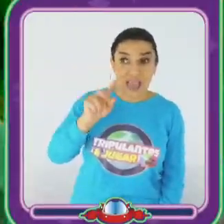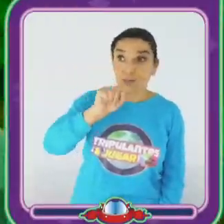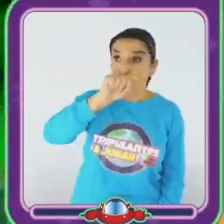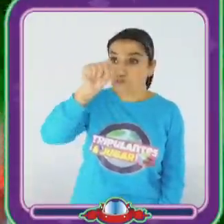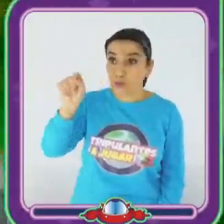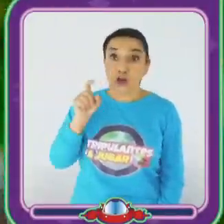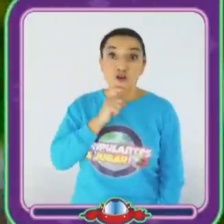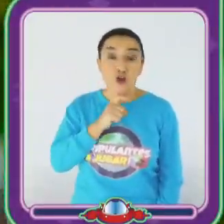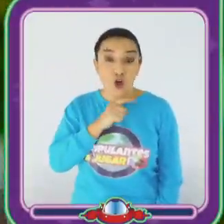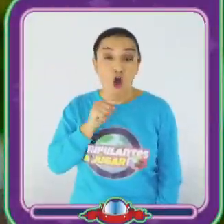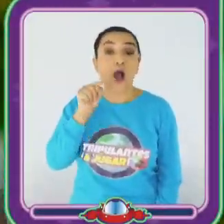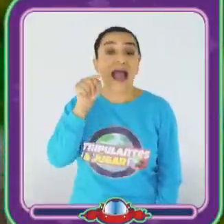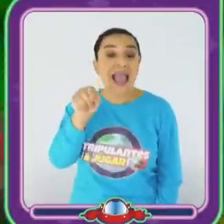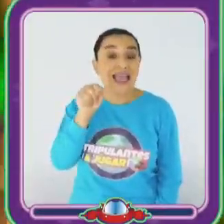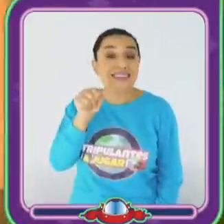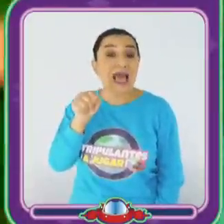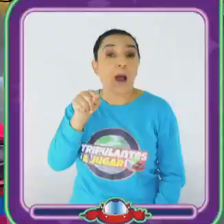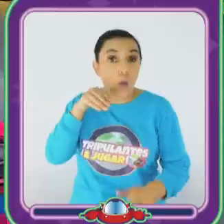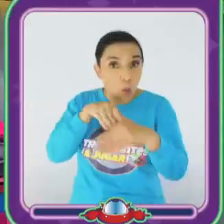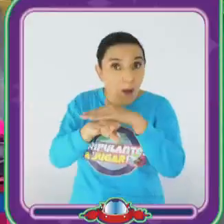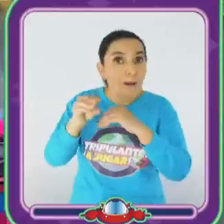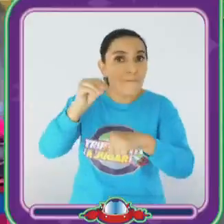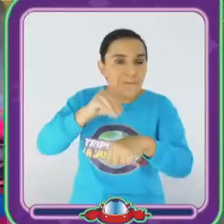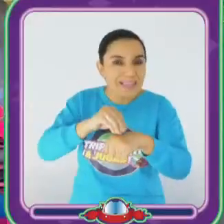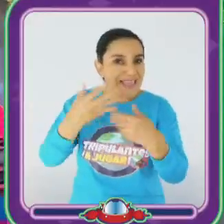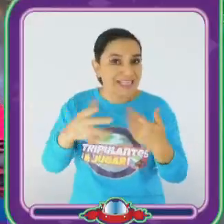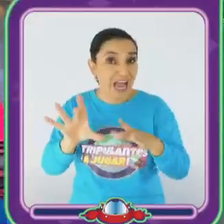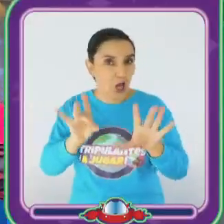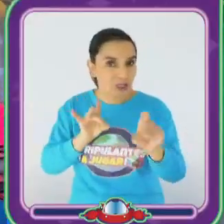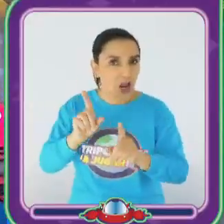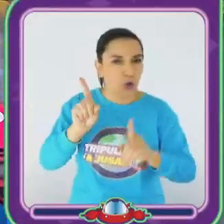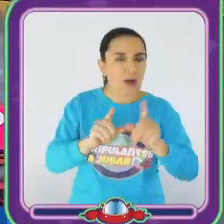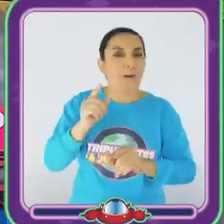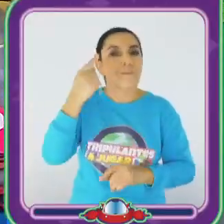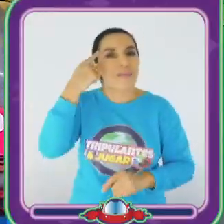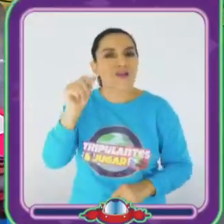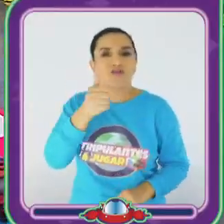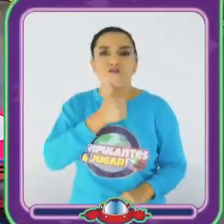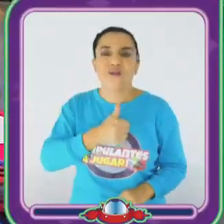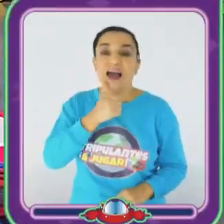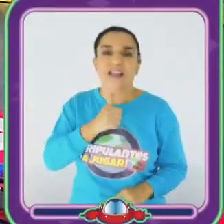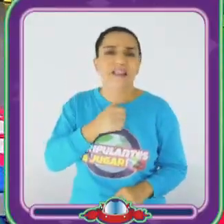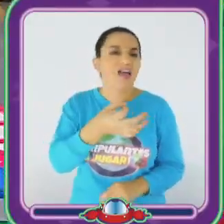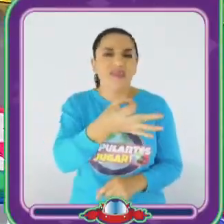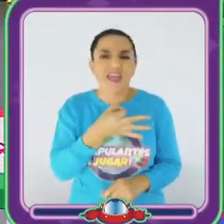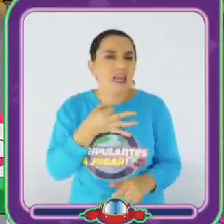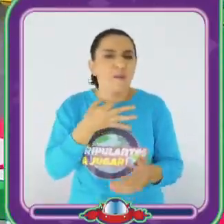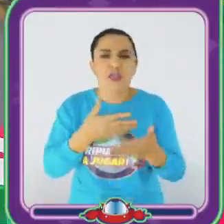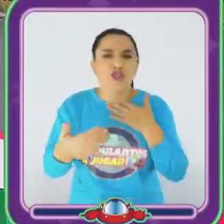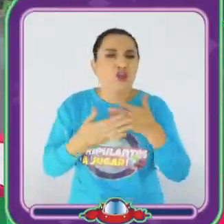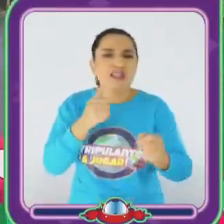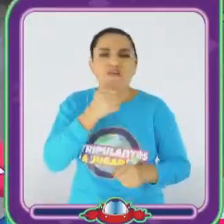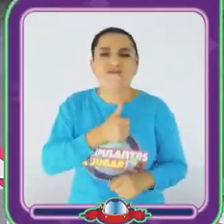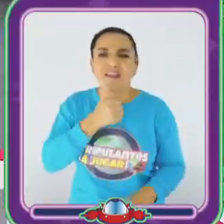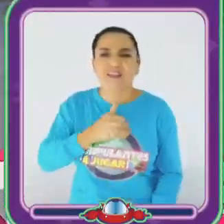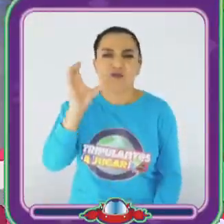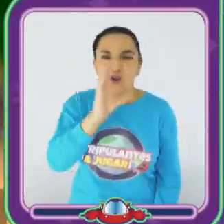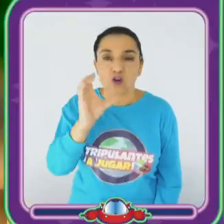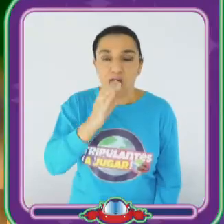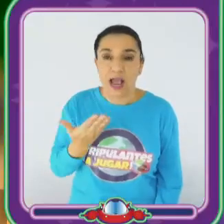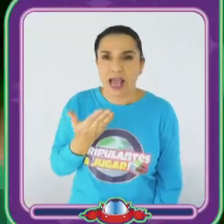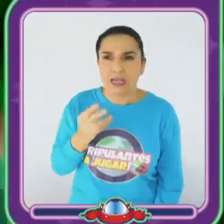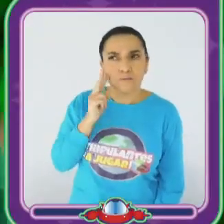¿Ven los puntos rojos, tripulación? Sí. Esas son las pistas que ustedes ya han encontrado. Algunas, pero les faltan. Díganme, ¿en qué parte no han